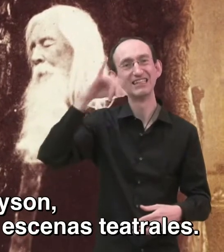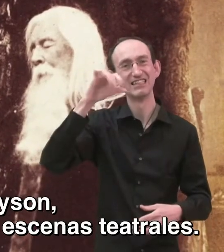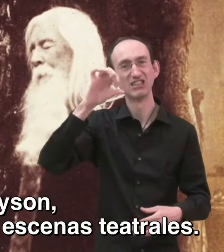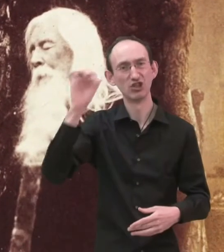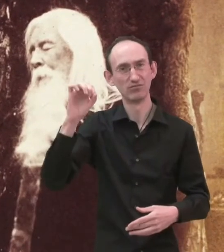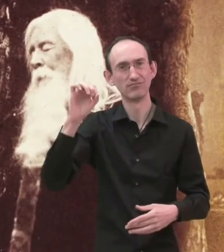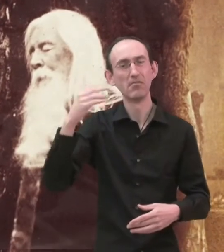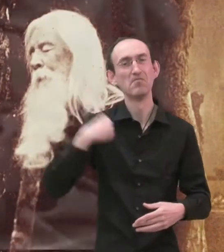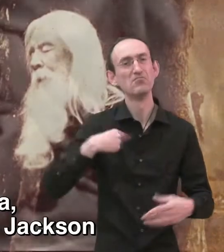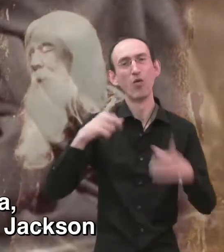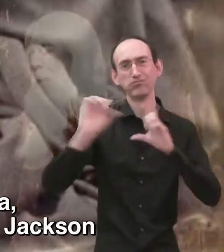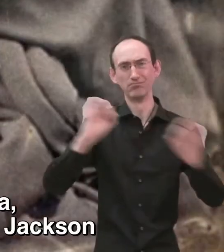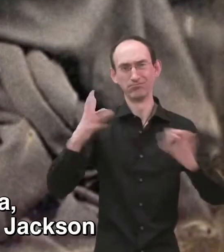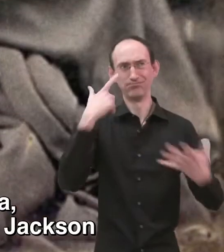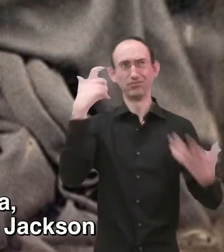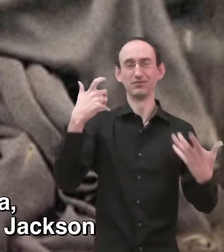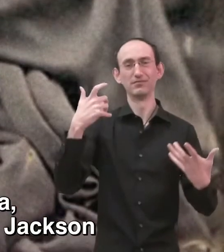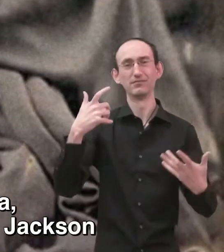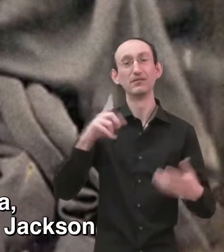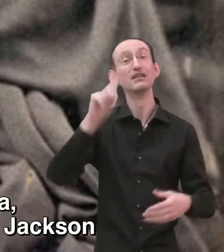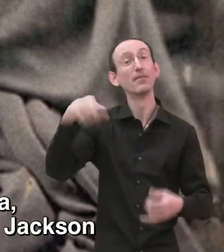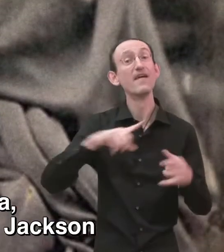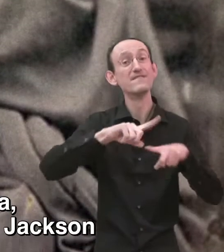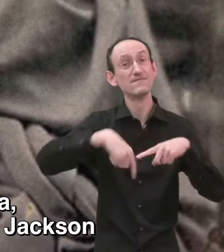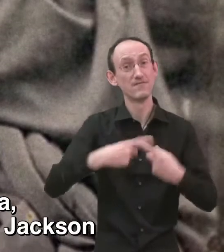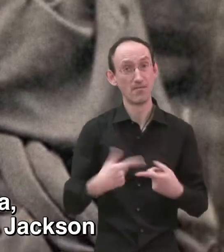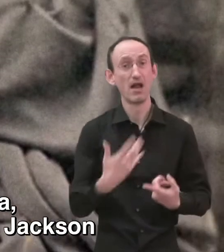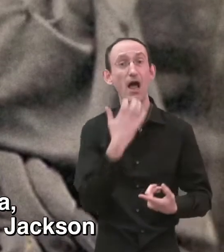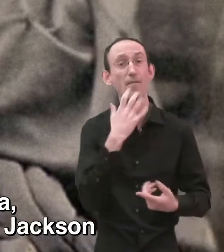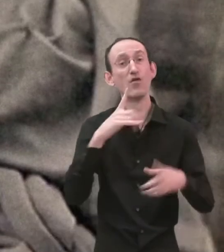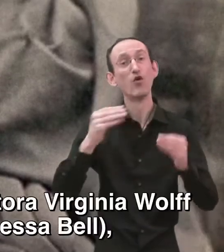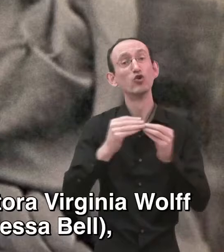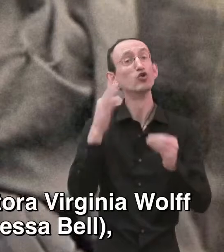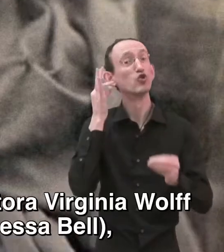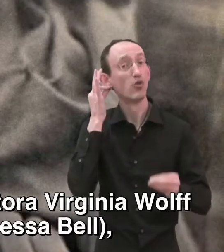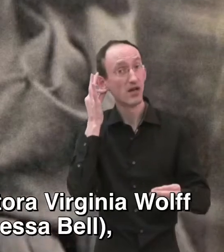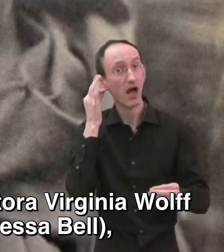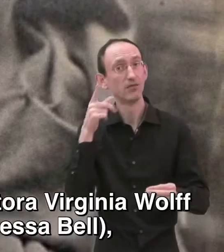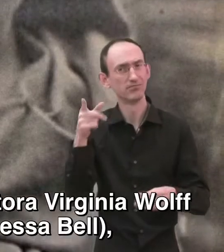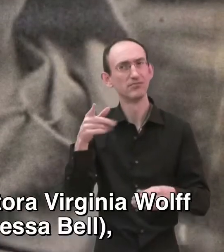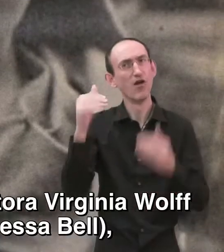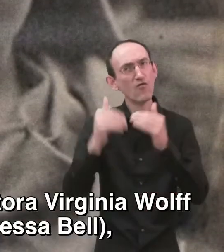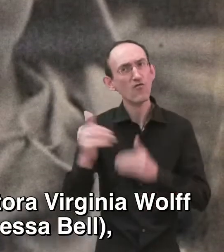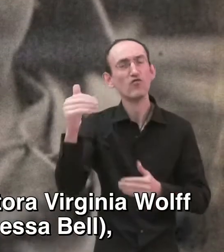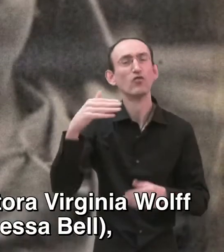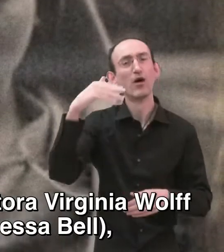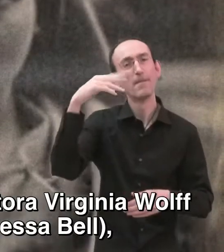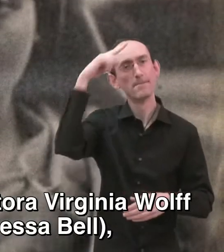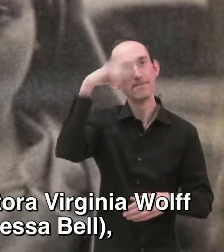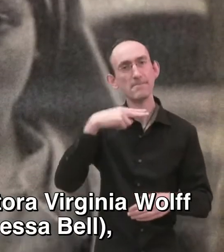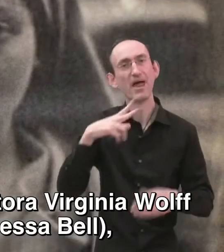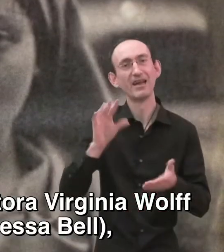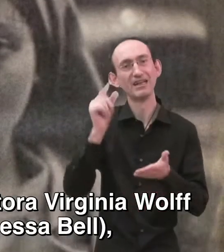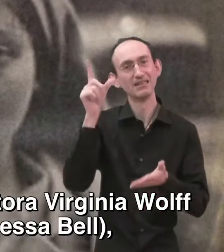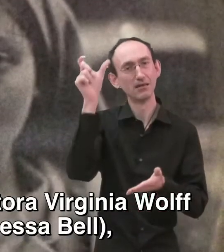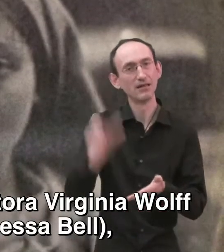escenas teatrales. Su familia, su sobrina Julia Jackson, futura madre de la escritora Virginia Woolf